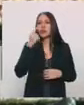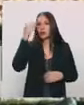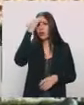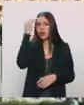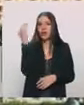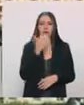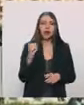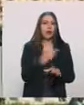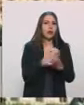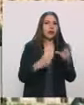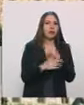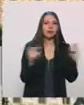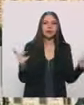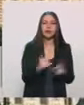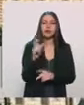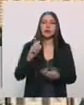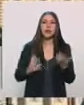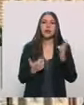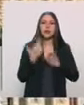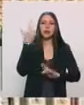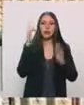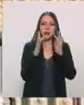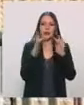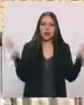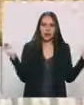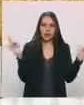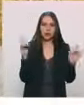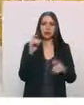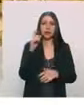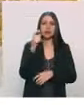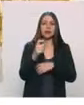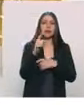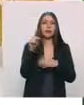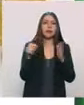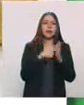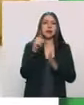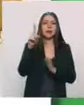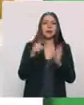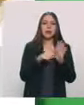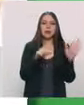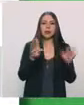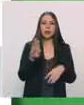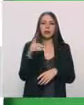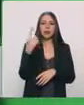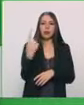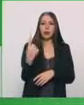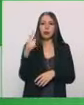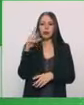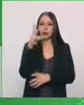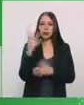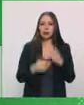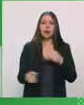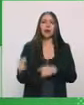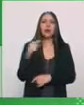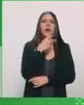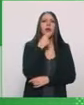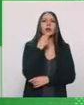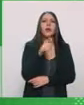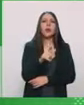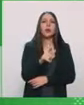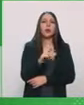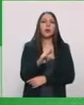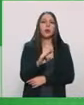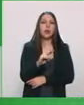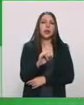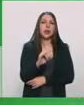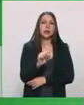salieron de Francia escondidas en 1791. Pero Luis XVI, que era muy comelón, fue